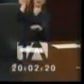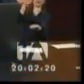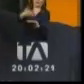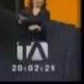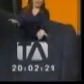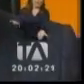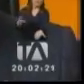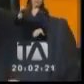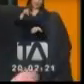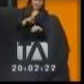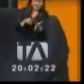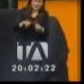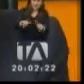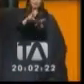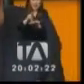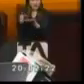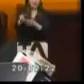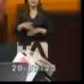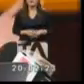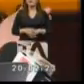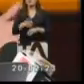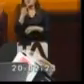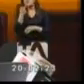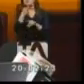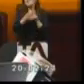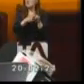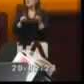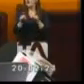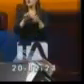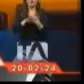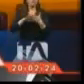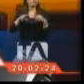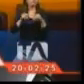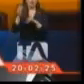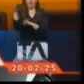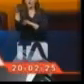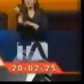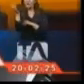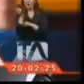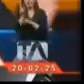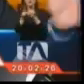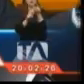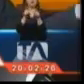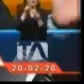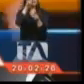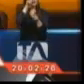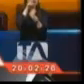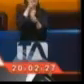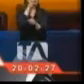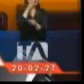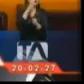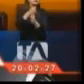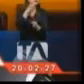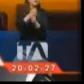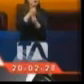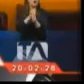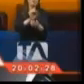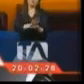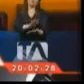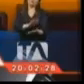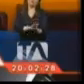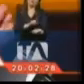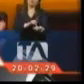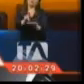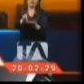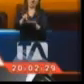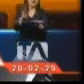el mes de mayo, asegura tener todo resuelto. Los jubilados, servidores públicos, que tengan tranquilidad en los recursos que van a recibir,